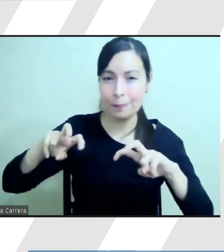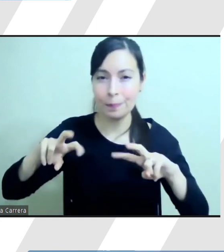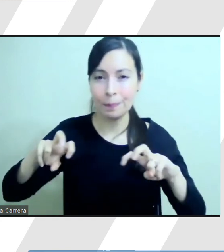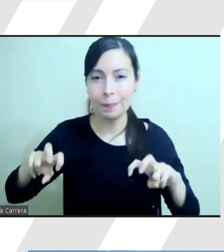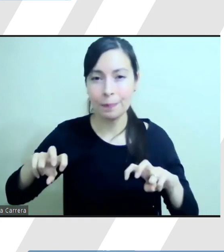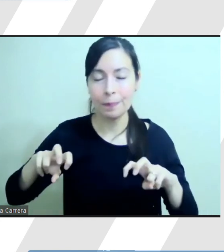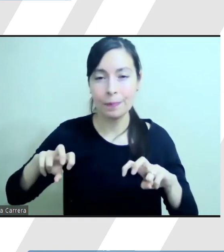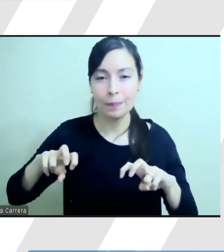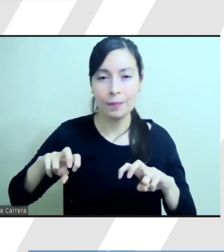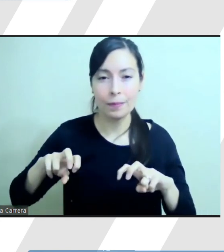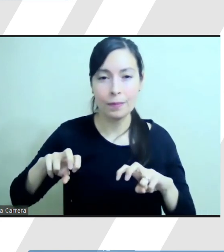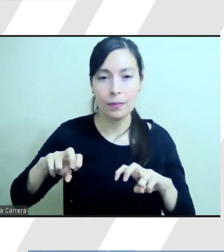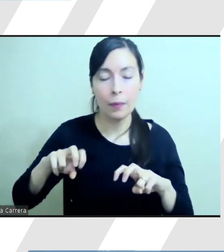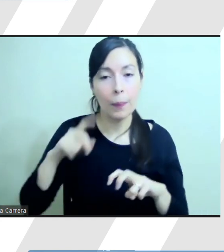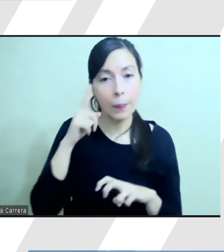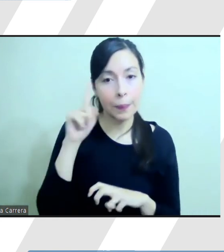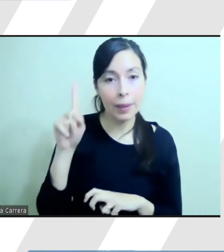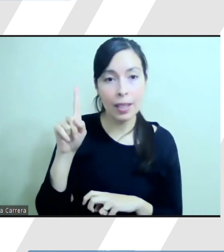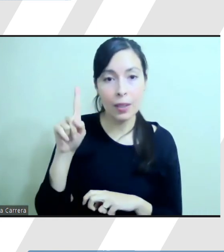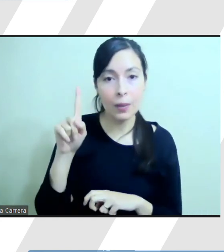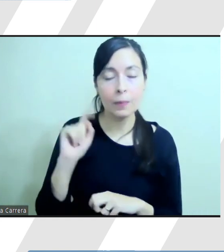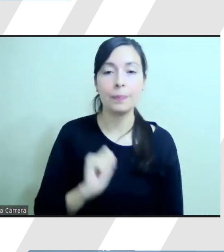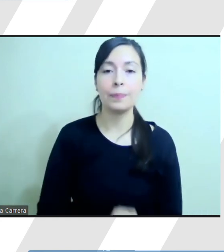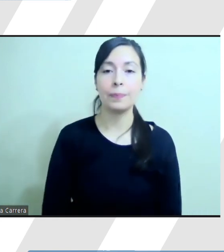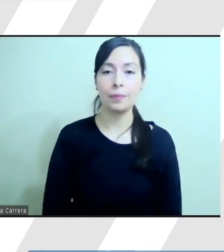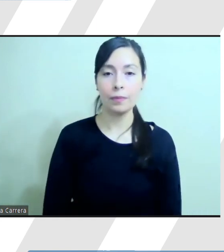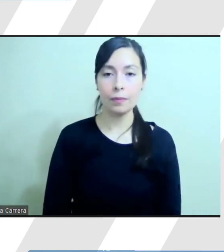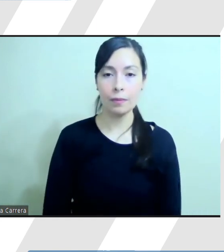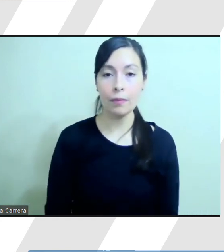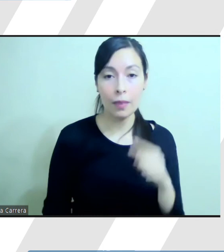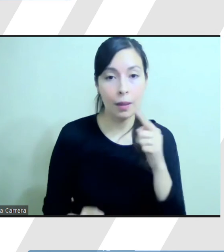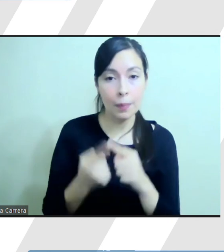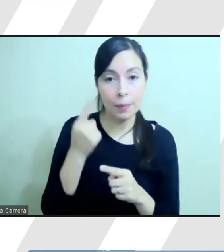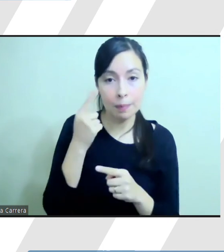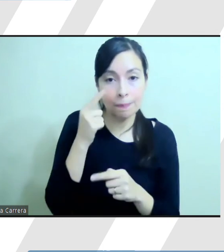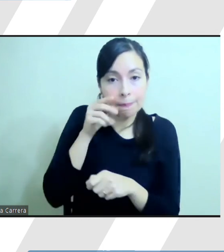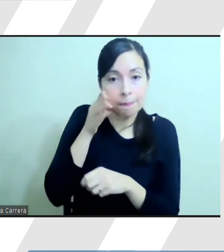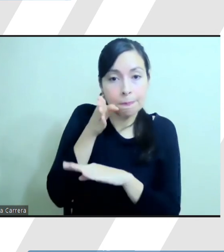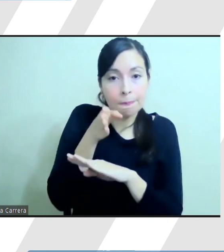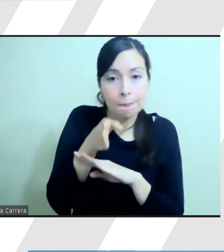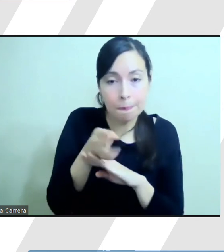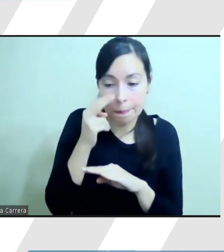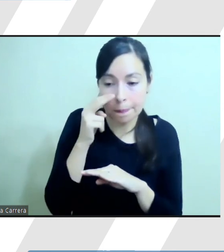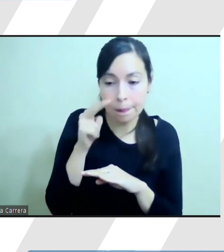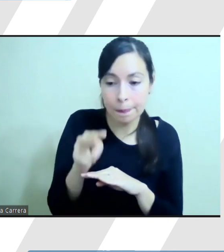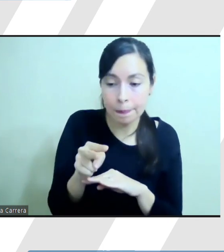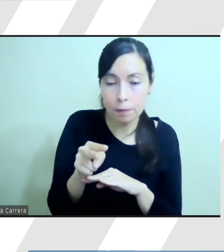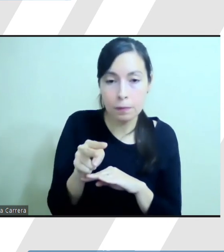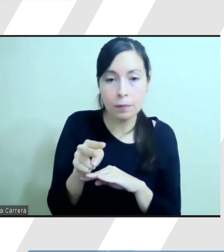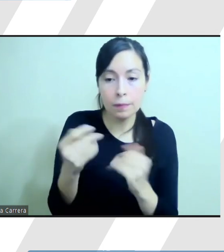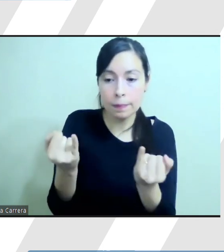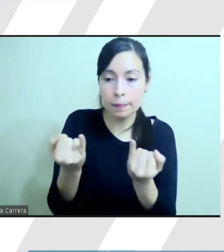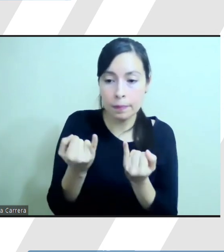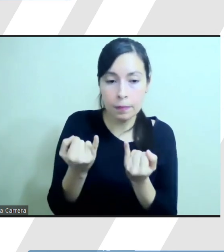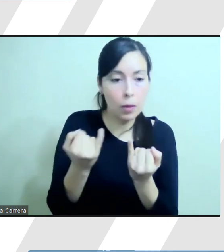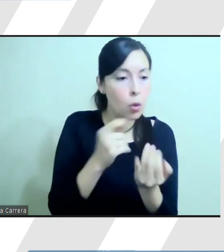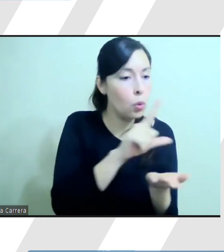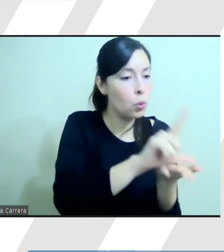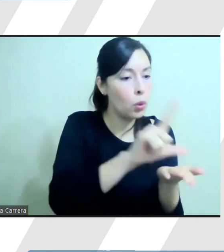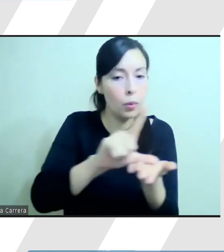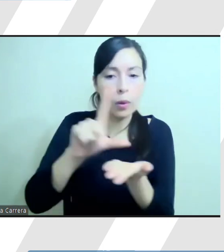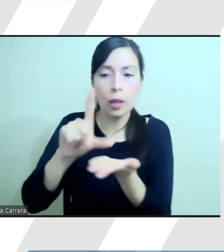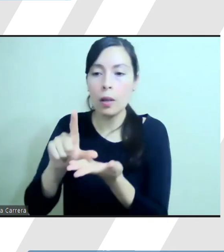observatorio. Sin embargo, en una primera ronda, cuando tú estás haciendo un primer filtro de lugares,